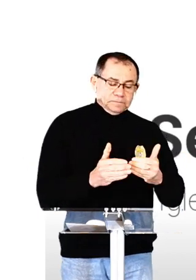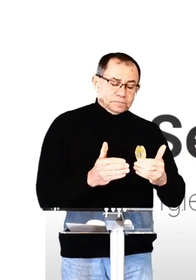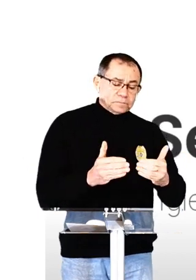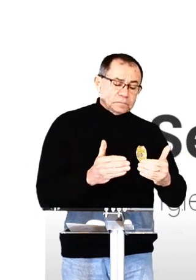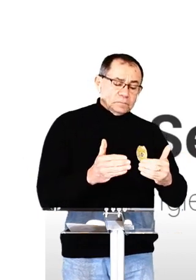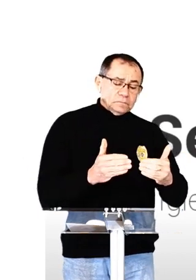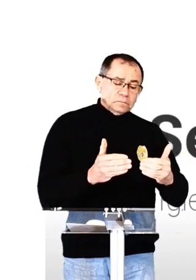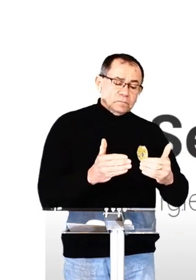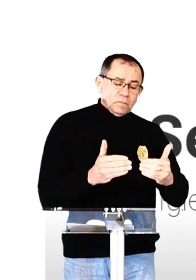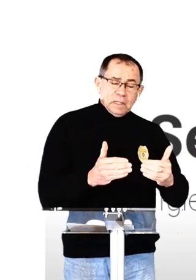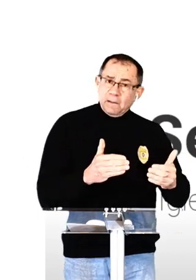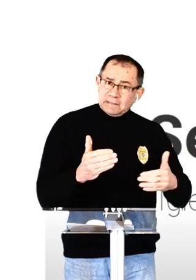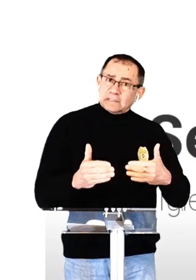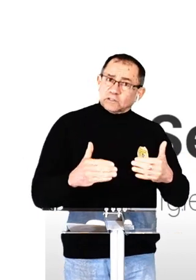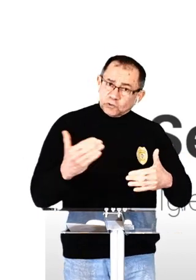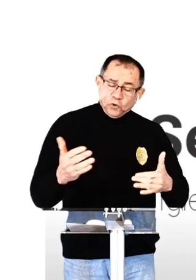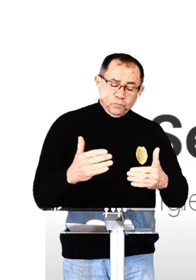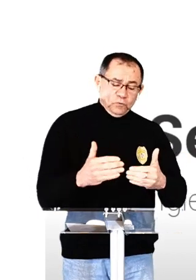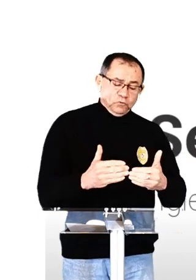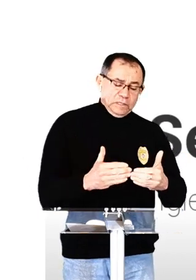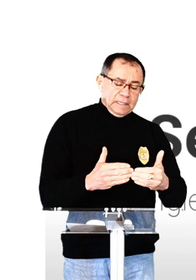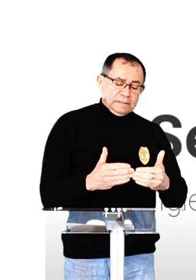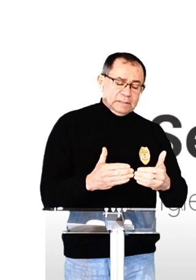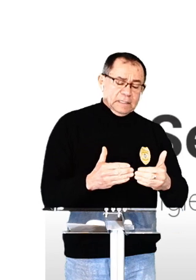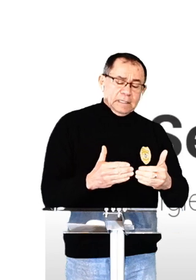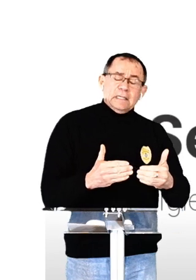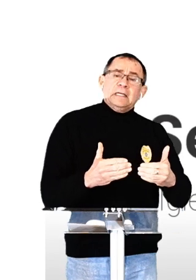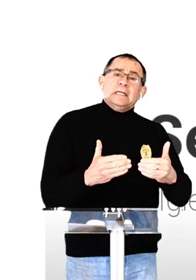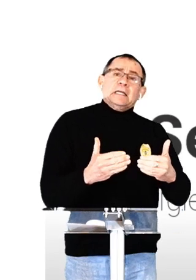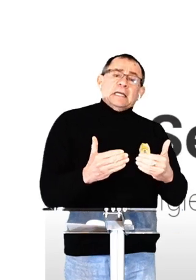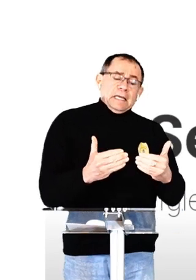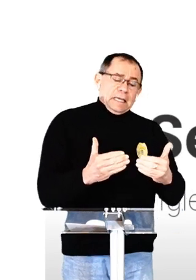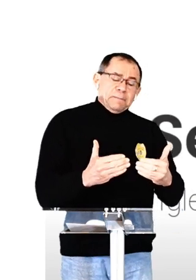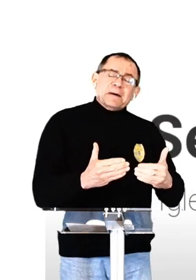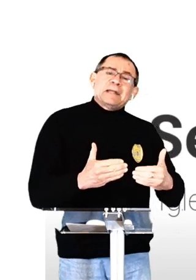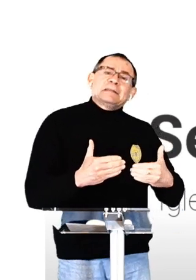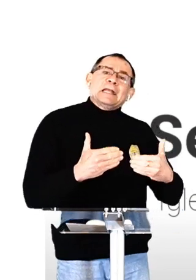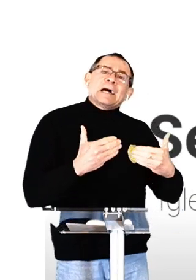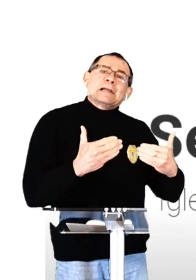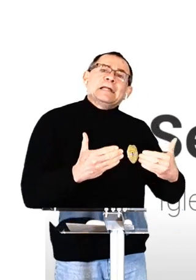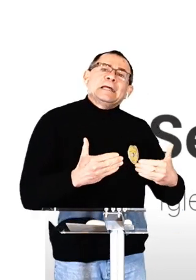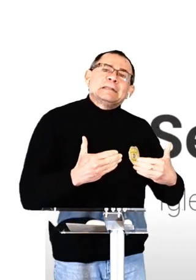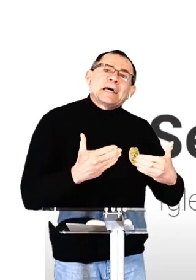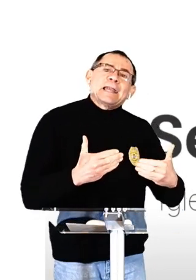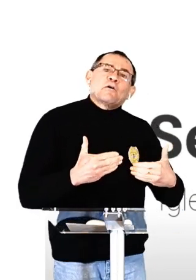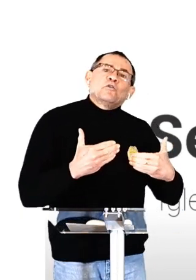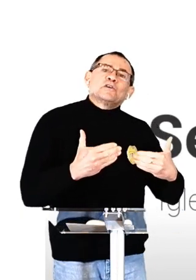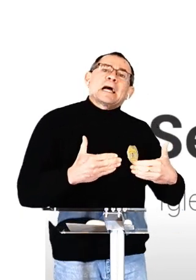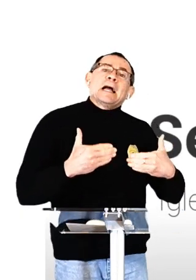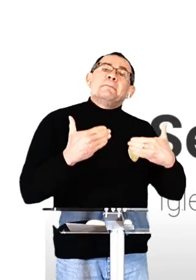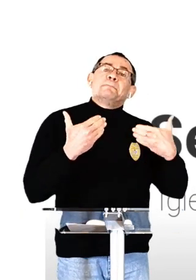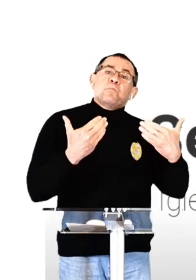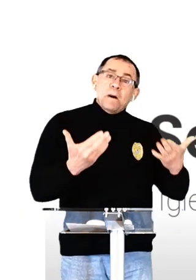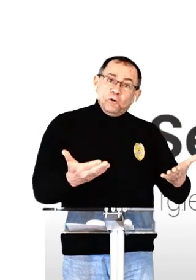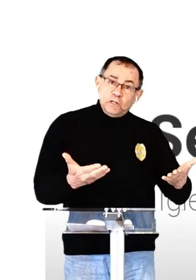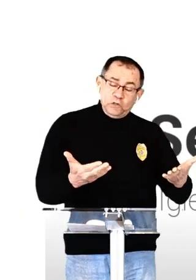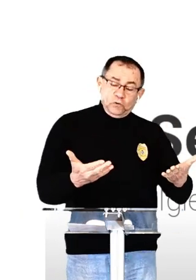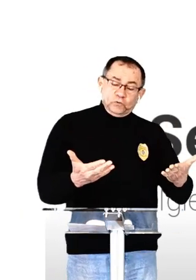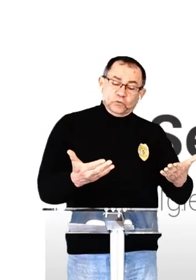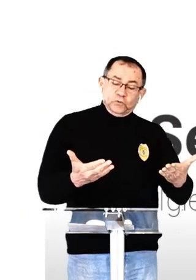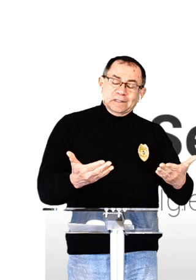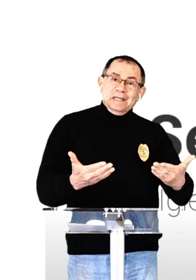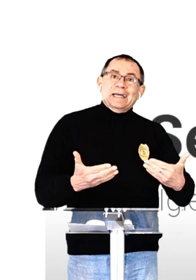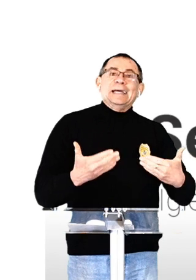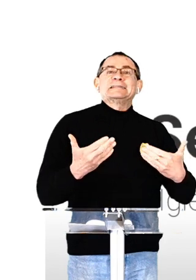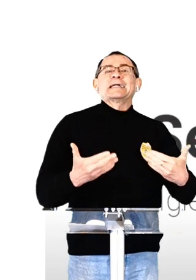día, y a veces dos días, es para darle a conocer al pueblo de